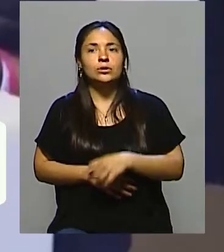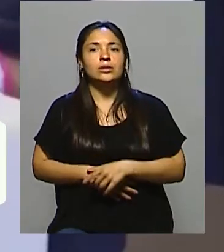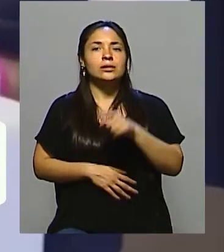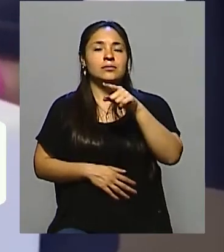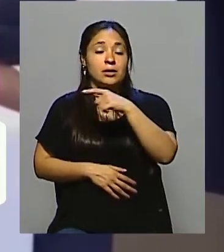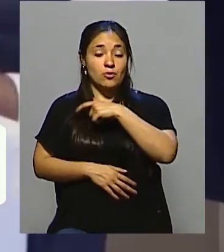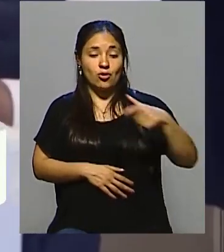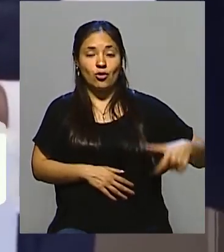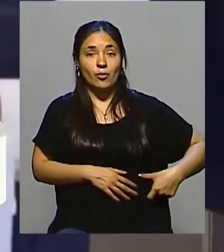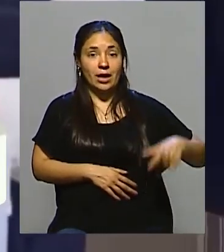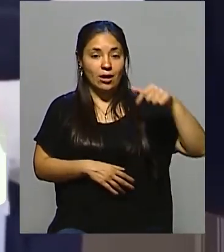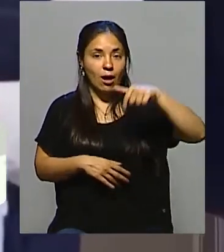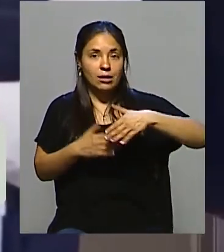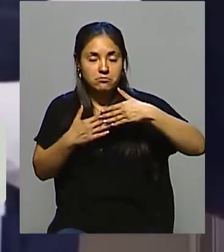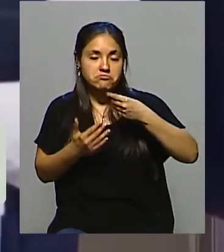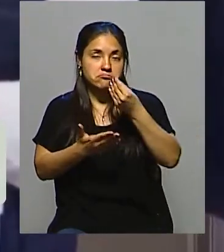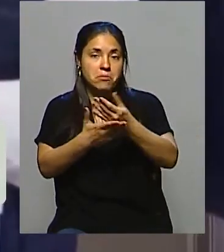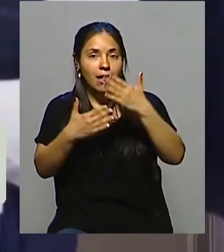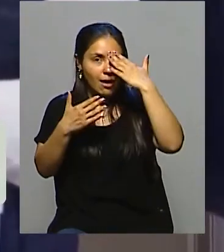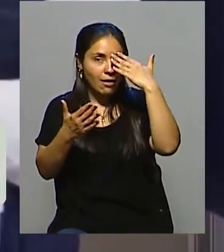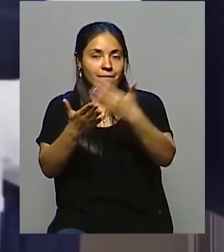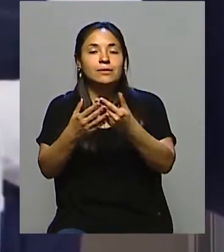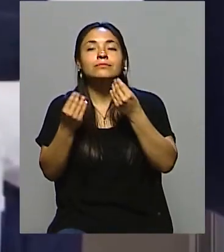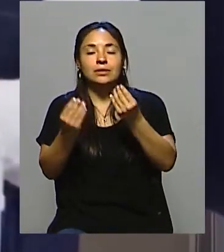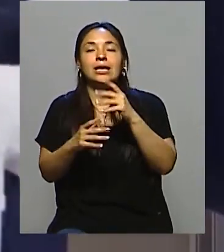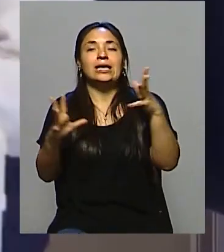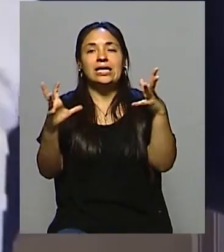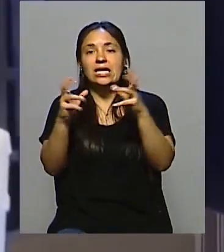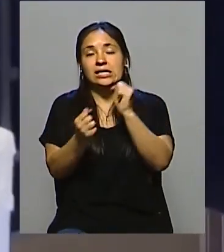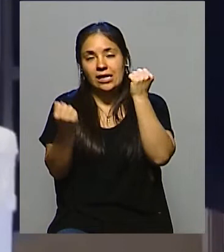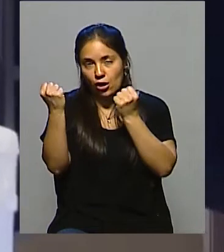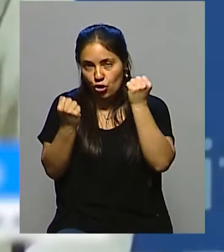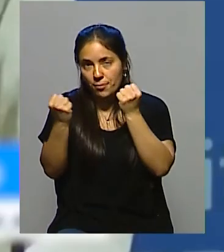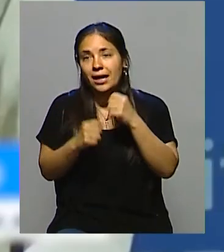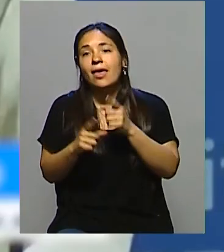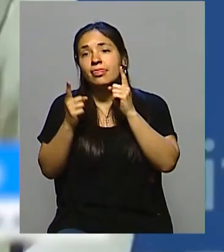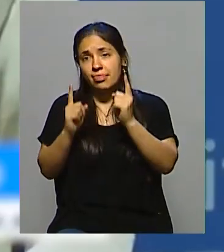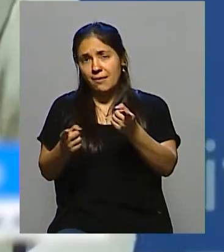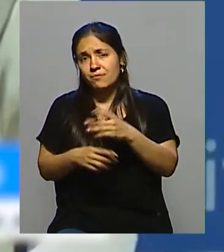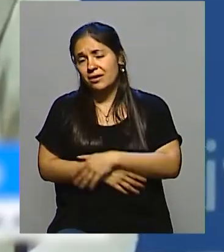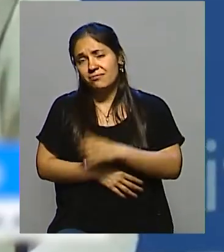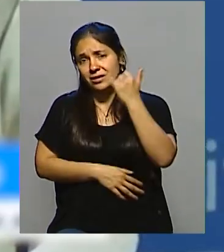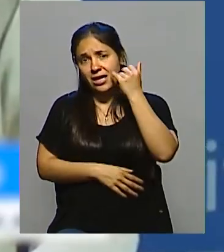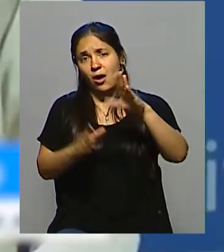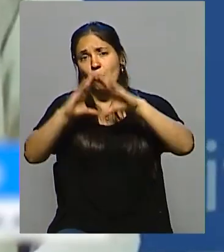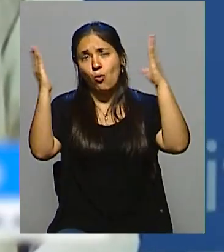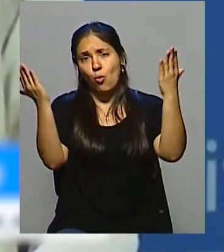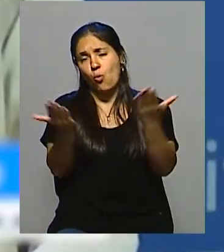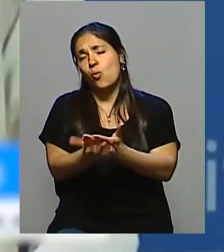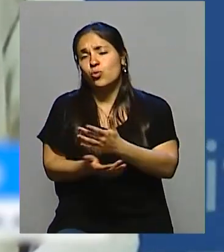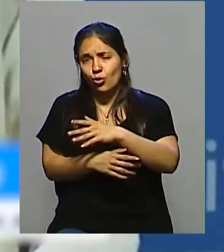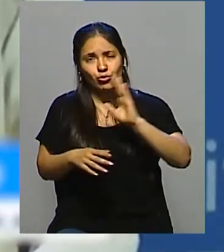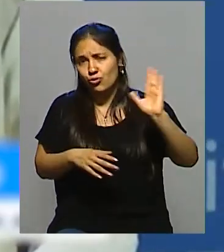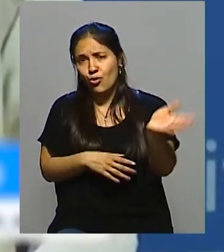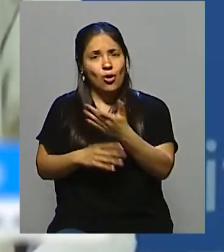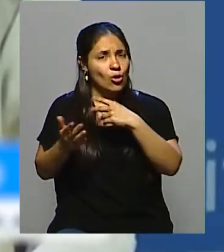el gobierno, que es básicamente tratar de mejorar esta crisis económica, que también hay que decirlo, es una situación que se está viviendo a nivel global y que